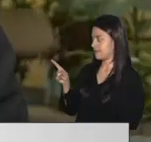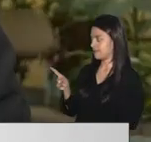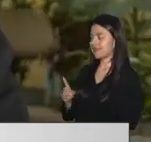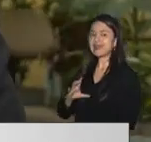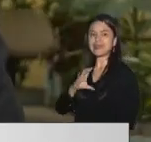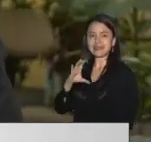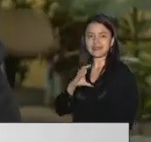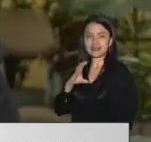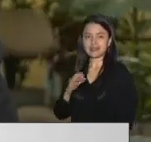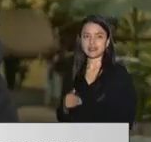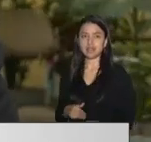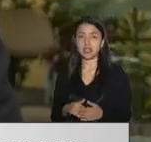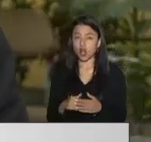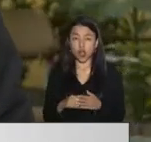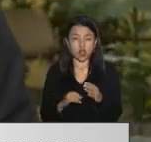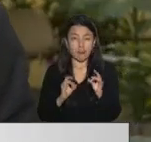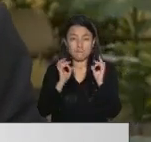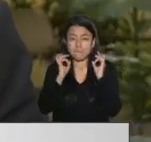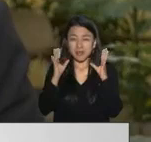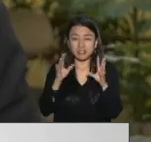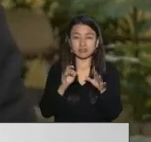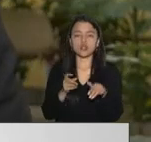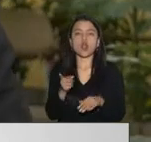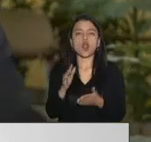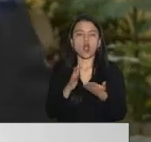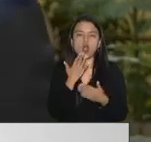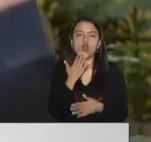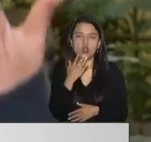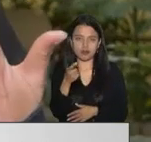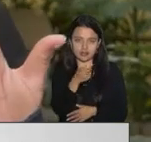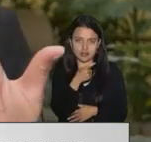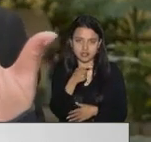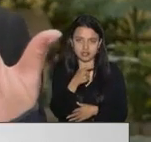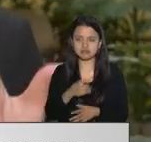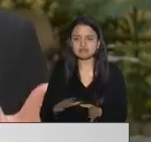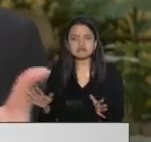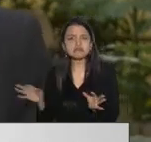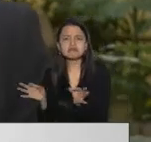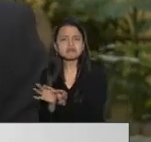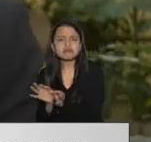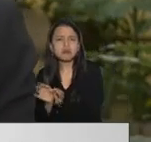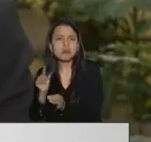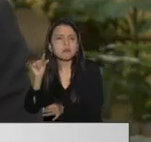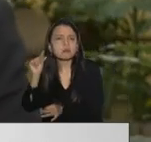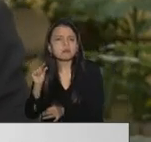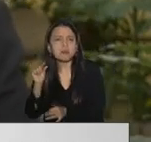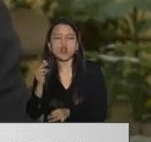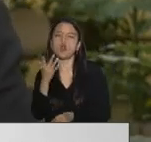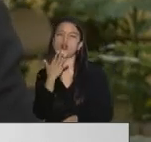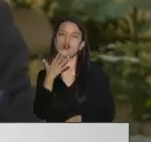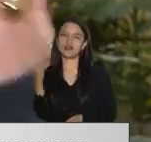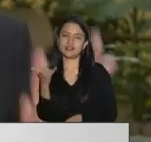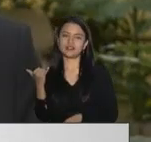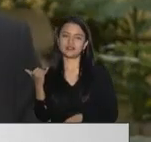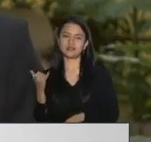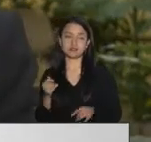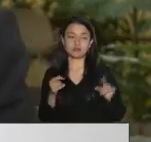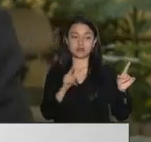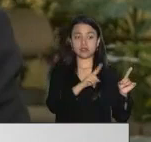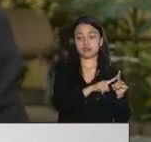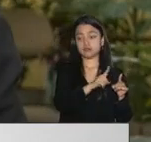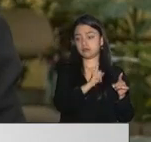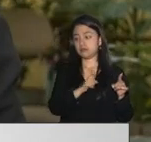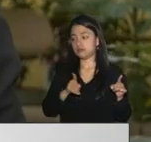que más contaminan van a estar en el color gris y los que menos van a estar en el color azul. De esta manera, desde el control en